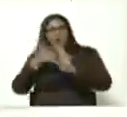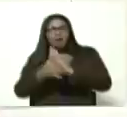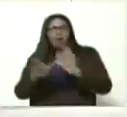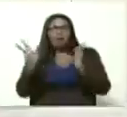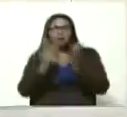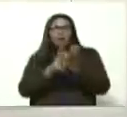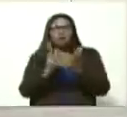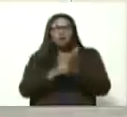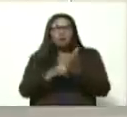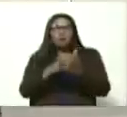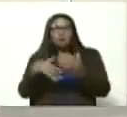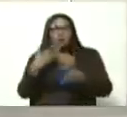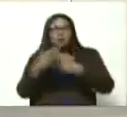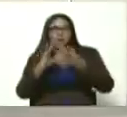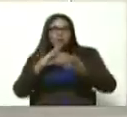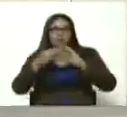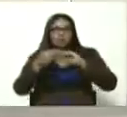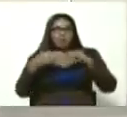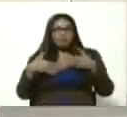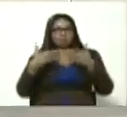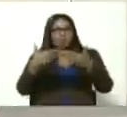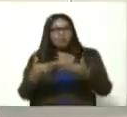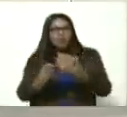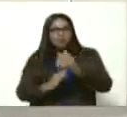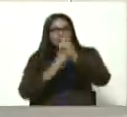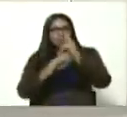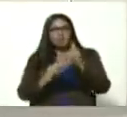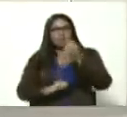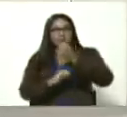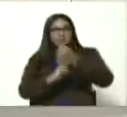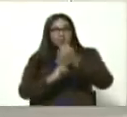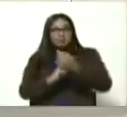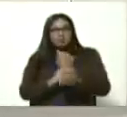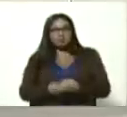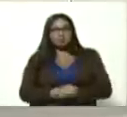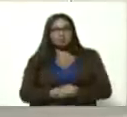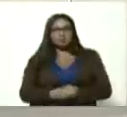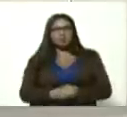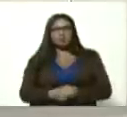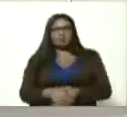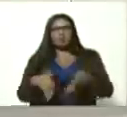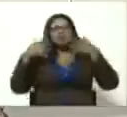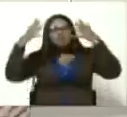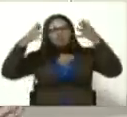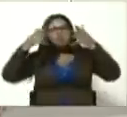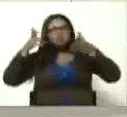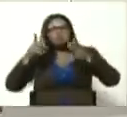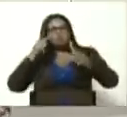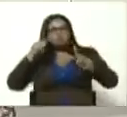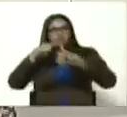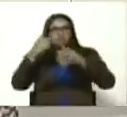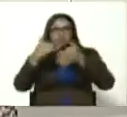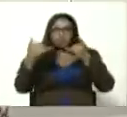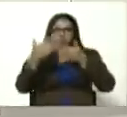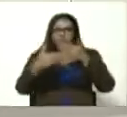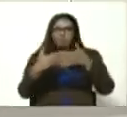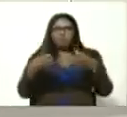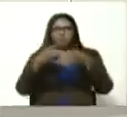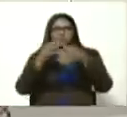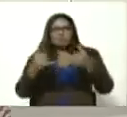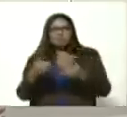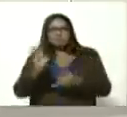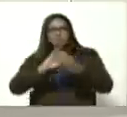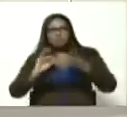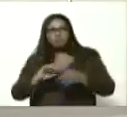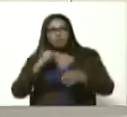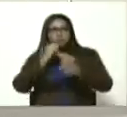y se haga entrega a los liderazgos de base que la formación es la primera línea del partido y que en eso